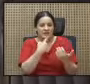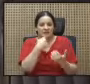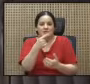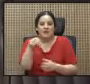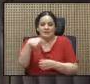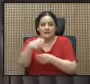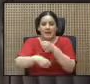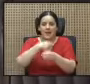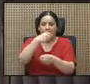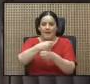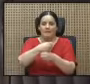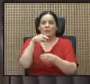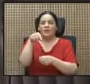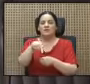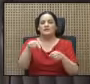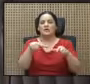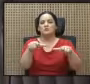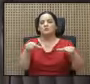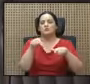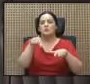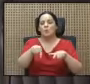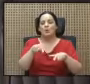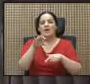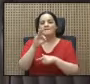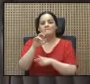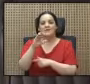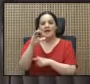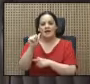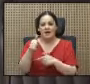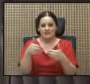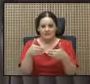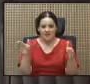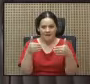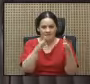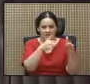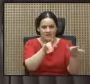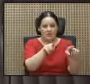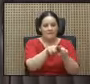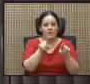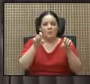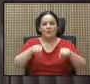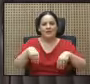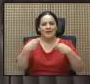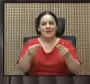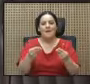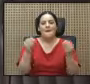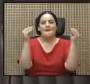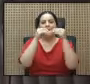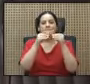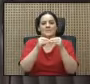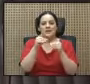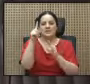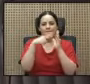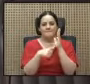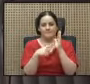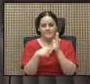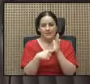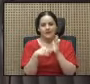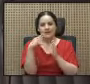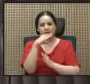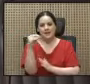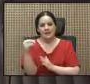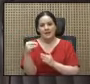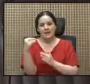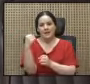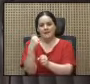zona franca se habilite. Tenemos la pesca de atún, que podría habilitar más de 1,000 empleos por planta. Seguimos esperando el